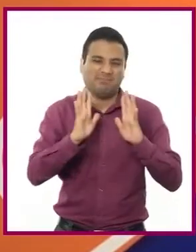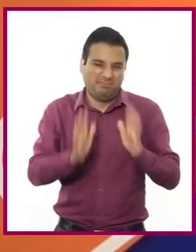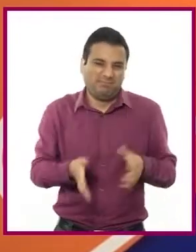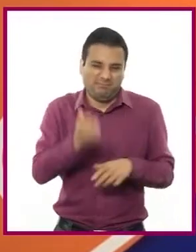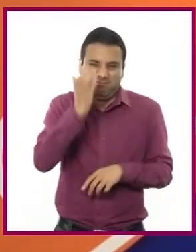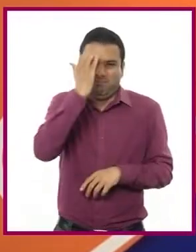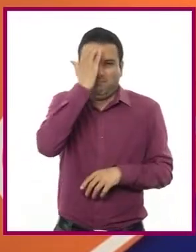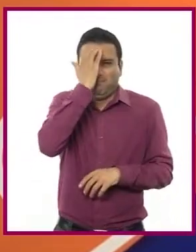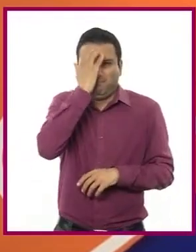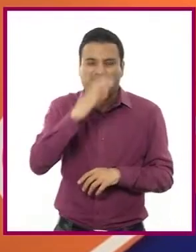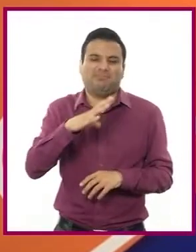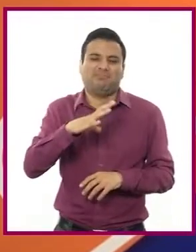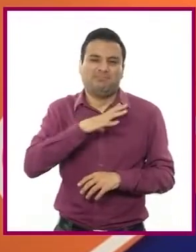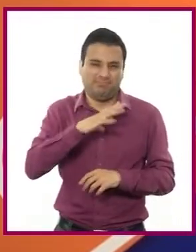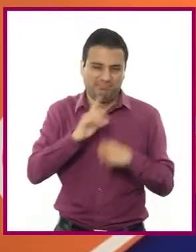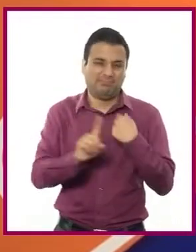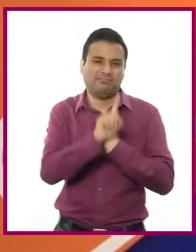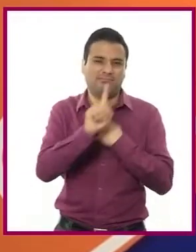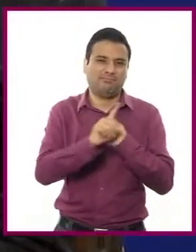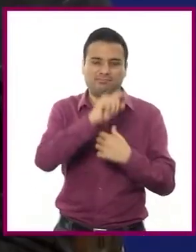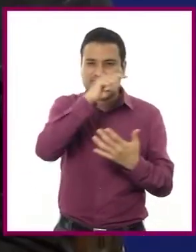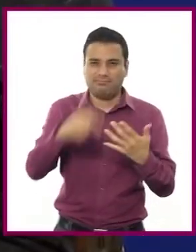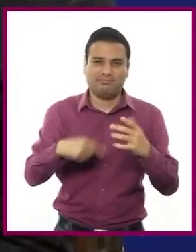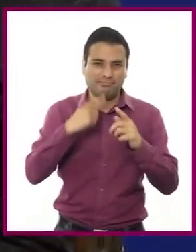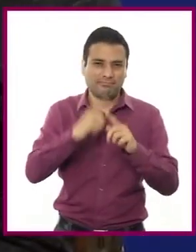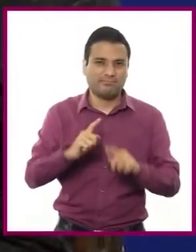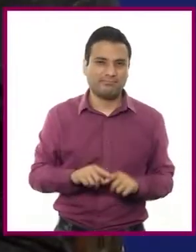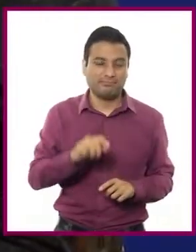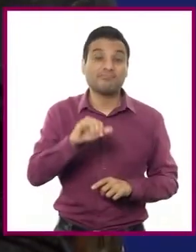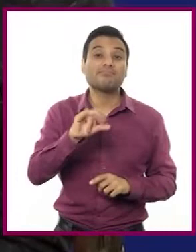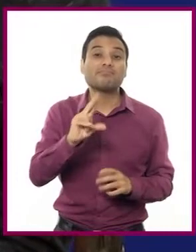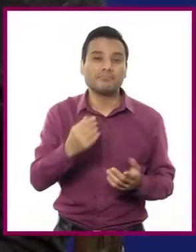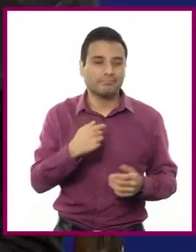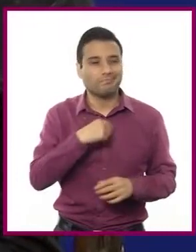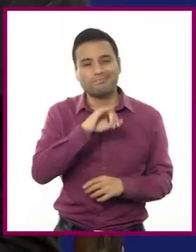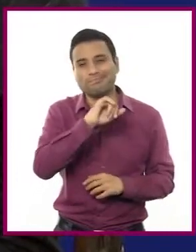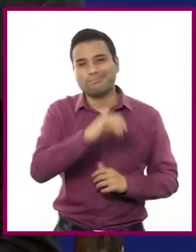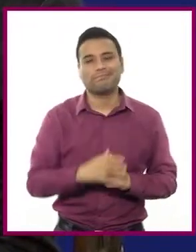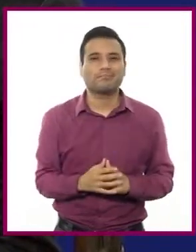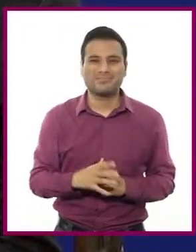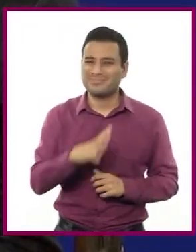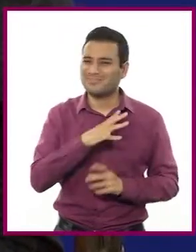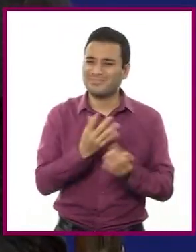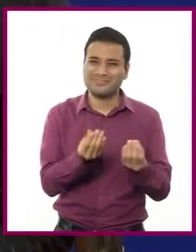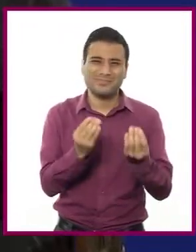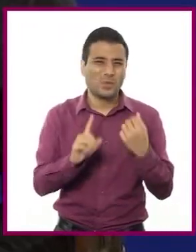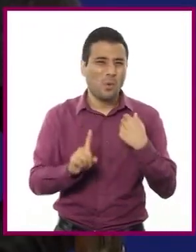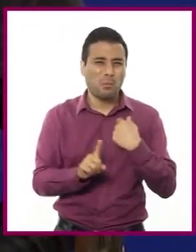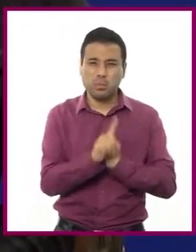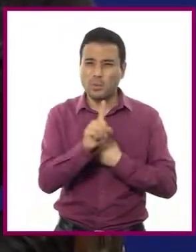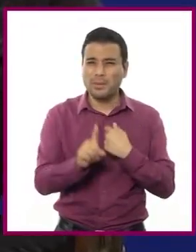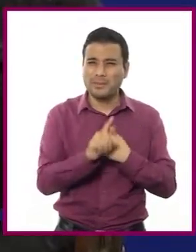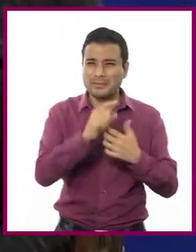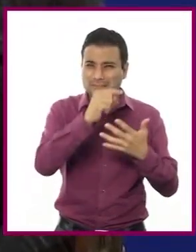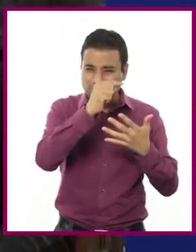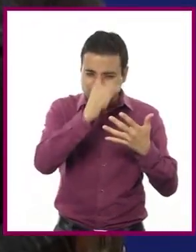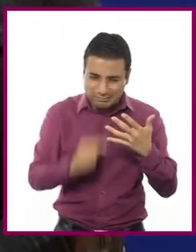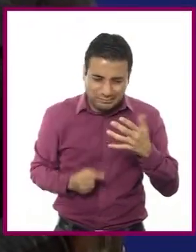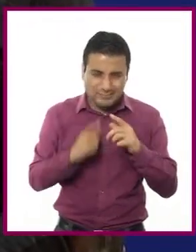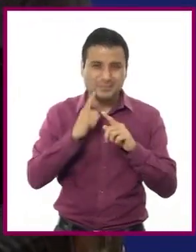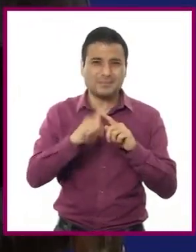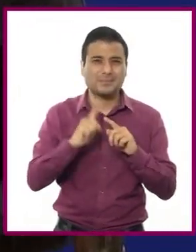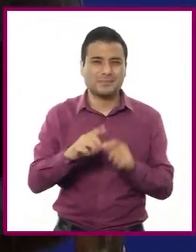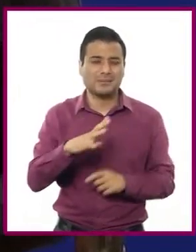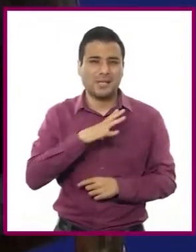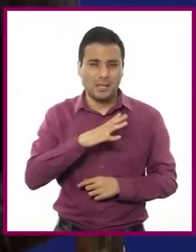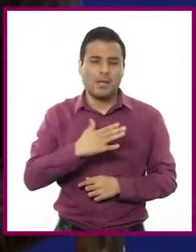una infinidad de problemas sociales, ¿verdad? La verdad es que sí, profesor. Hay muchos problemas en los que pensé y no solo en mi